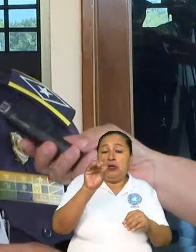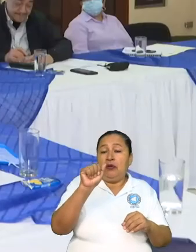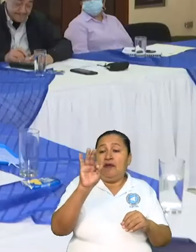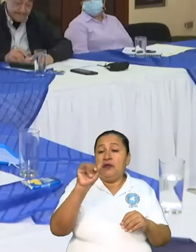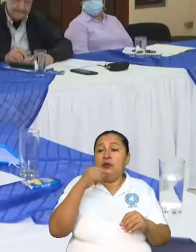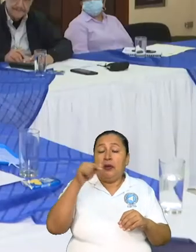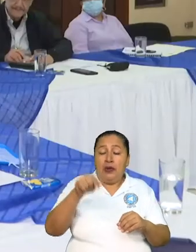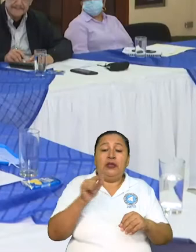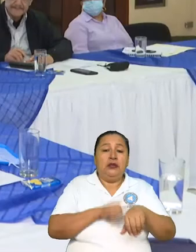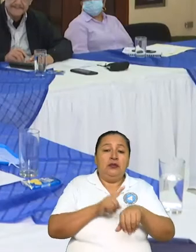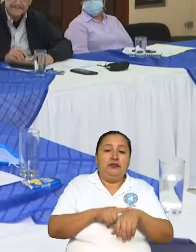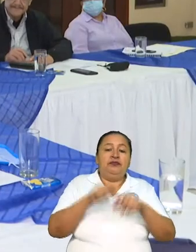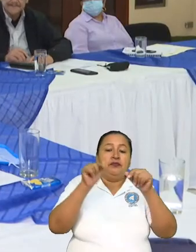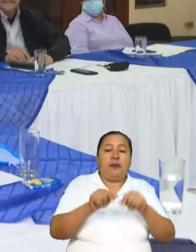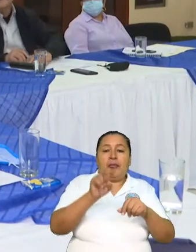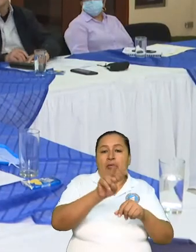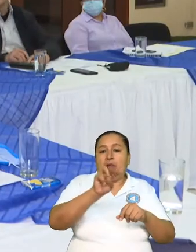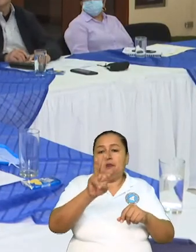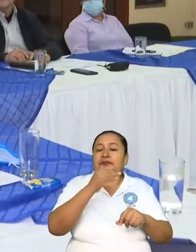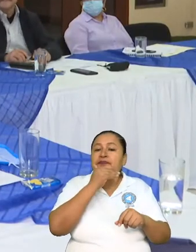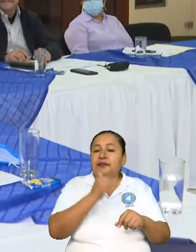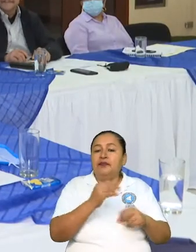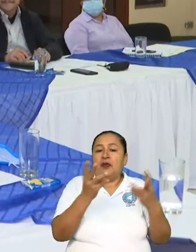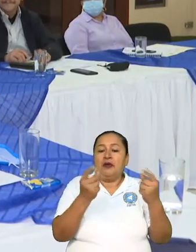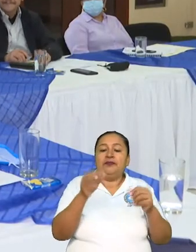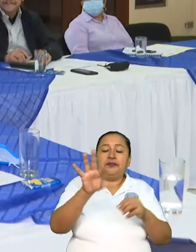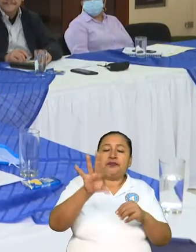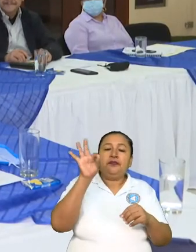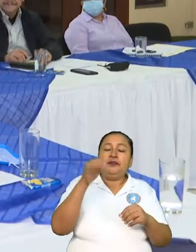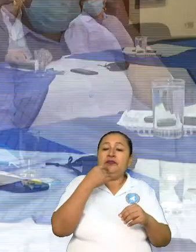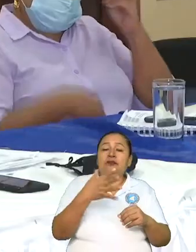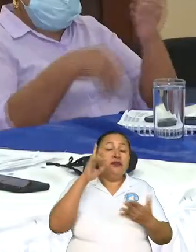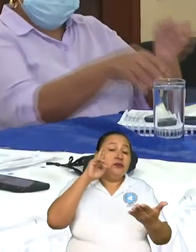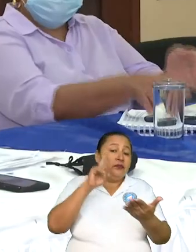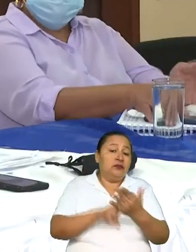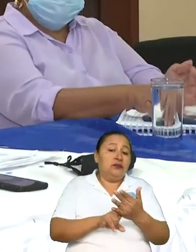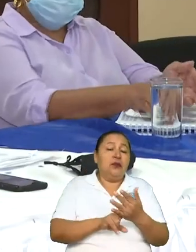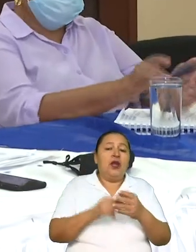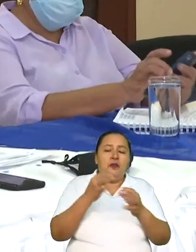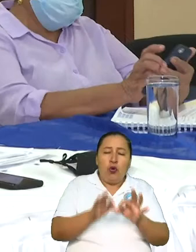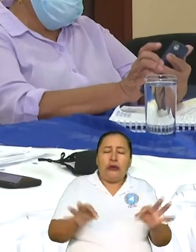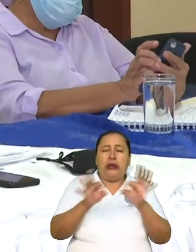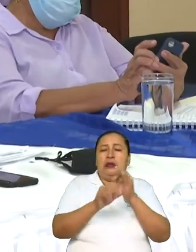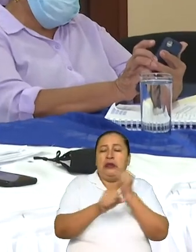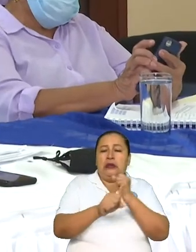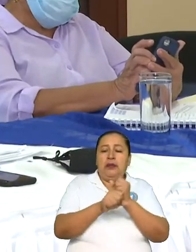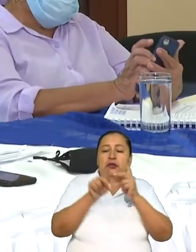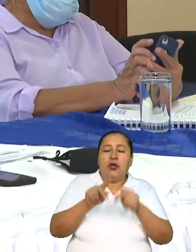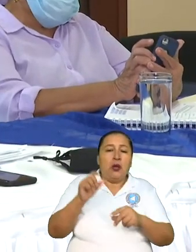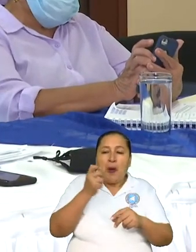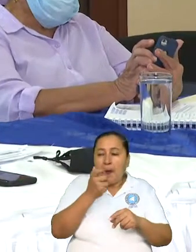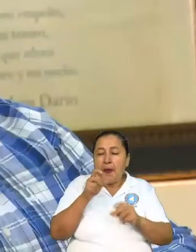estos momentos. La fecha del 23 de diciembre ha sido seleccionada en reconocimiento a la valiosa labor de los